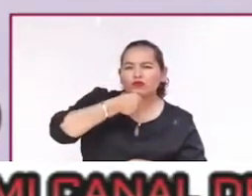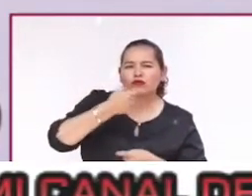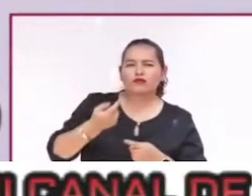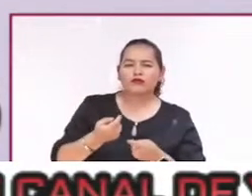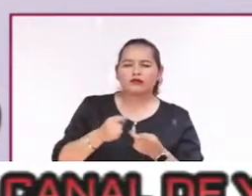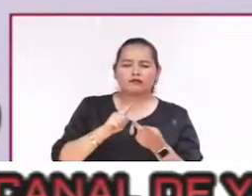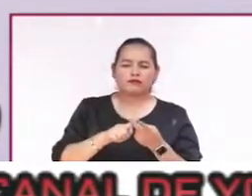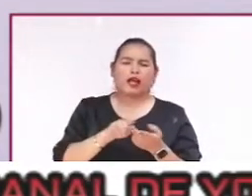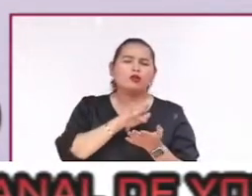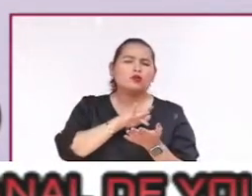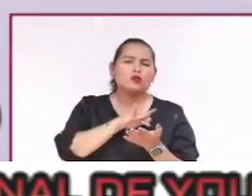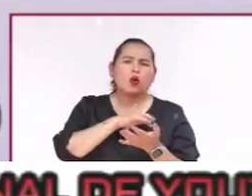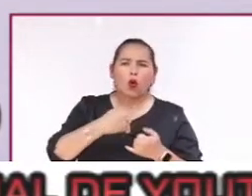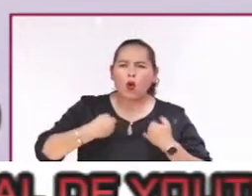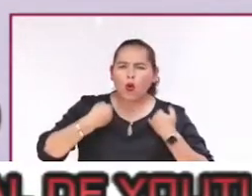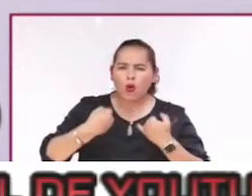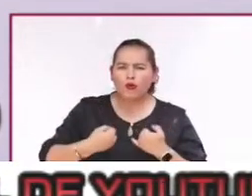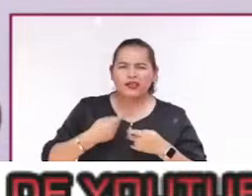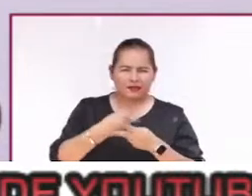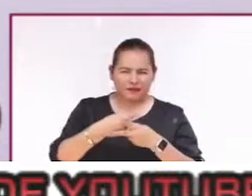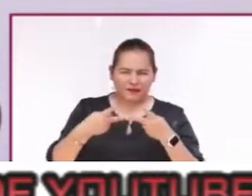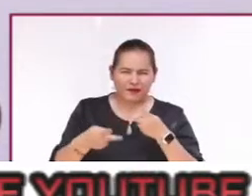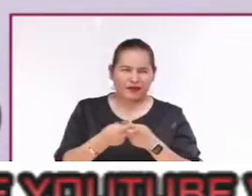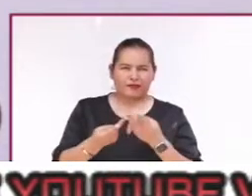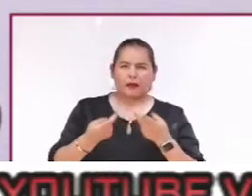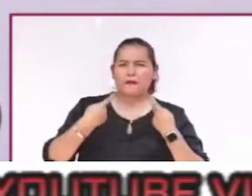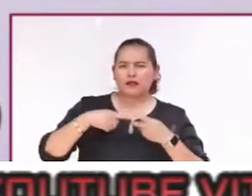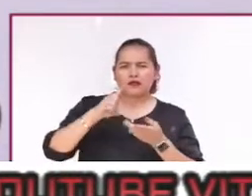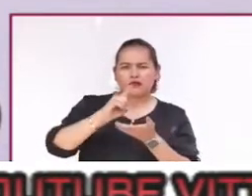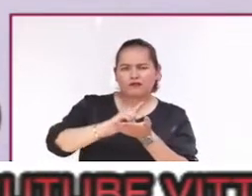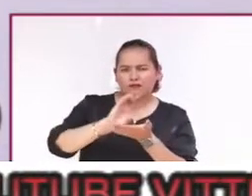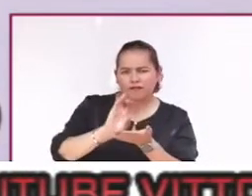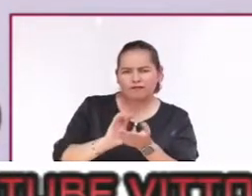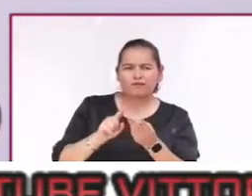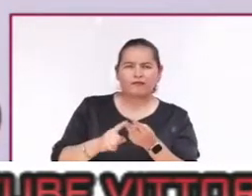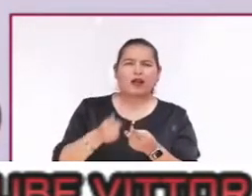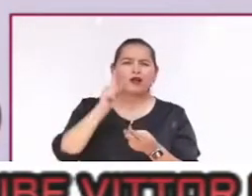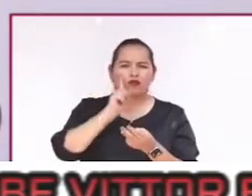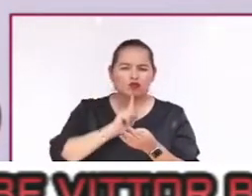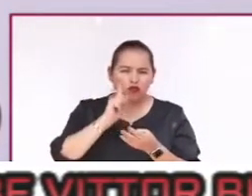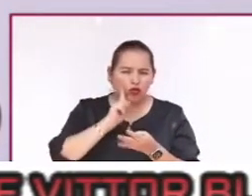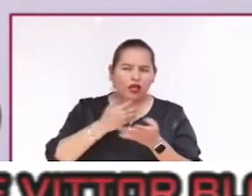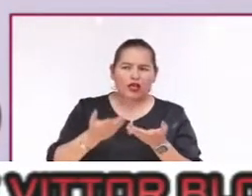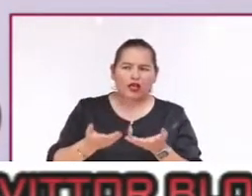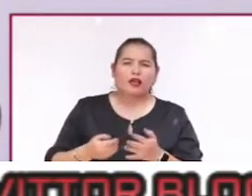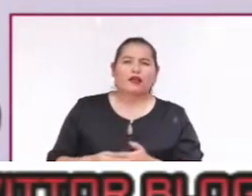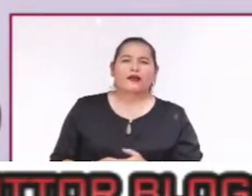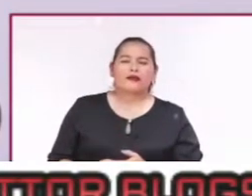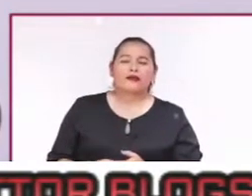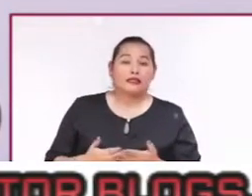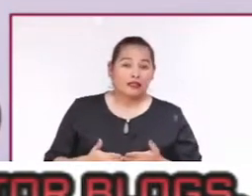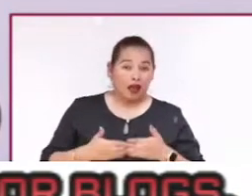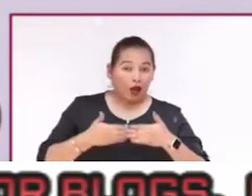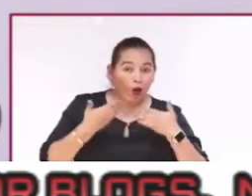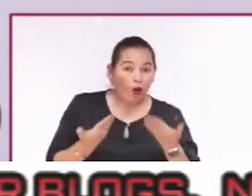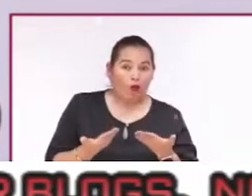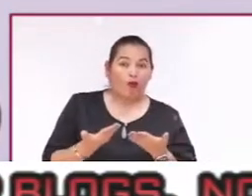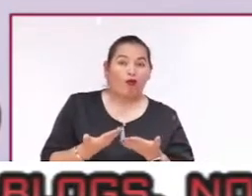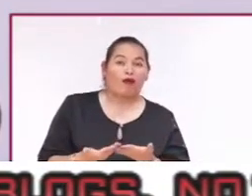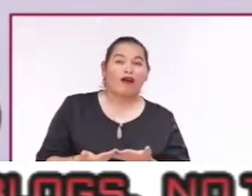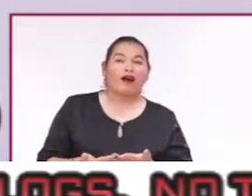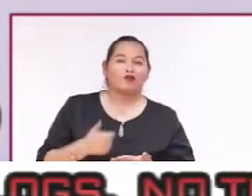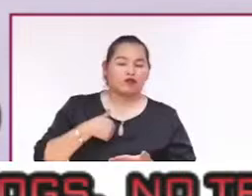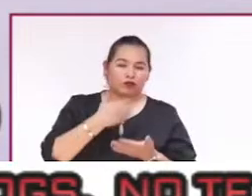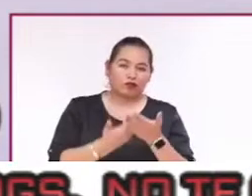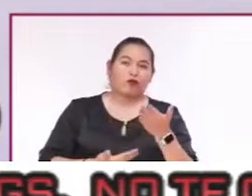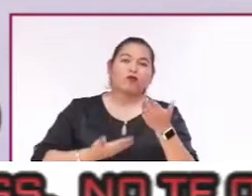a las personas con discapacidad, a las mujeres, ahora las vamos a apoyar. Y ahora yo